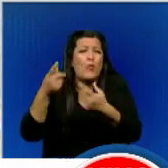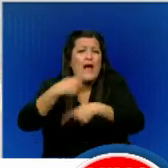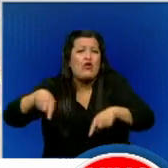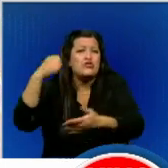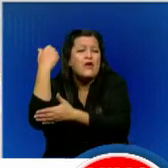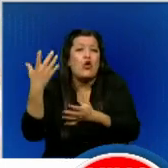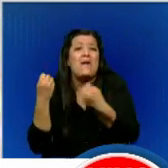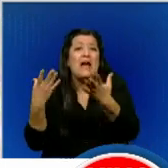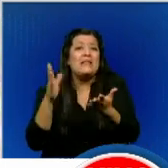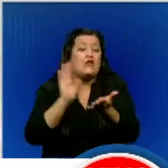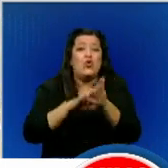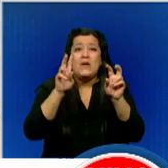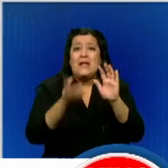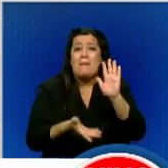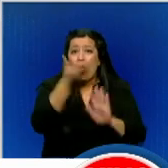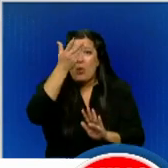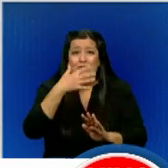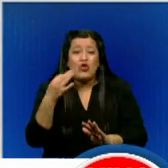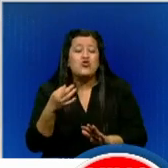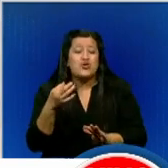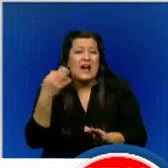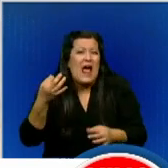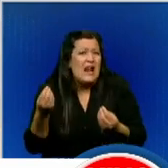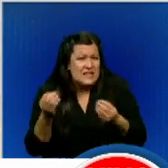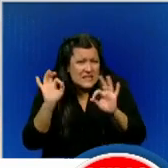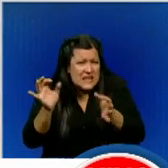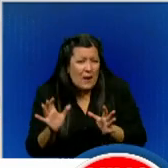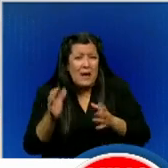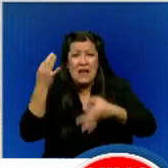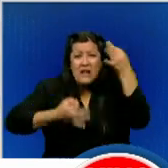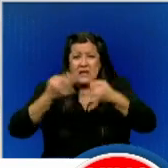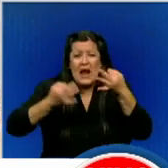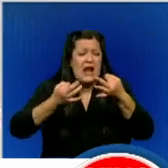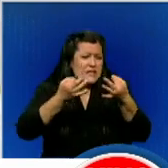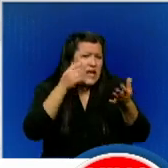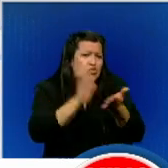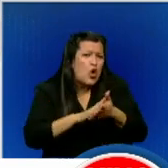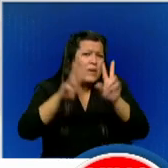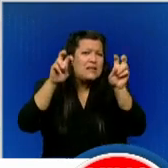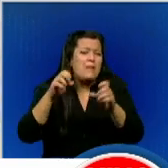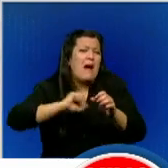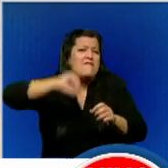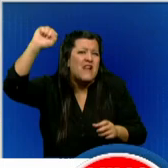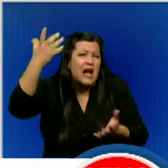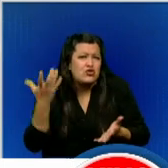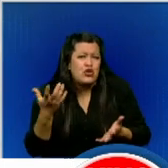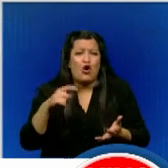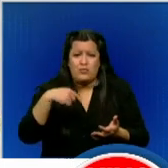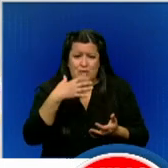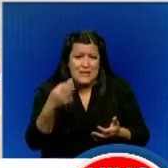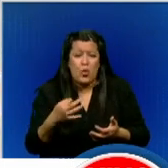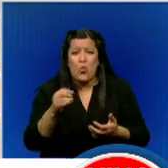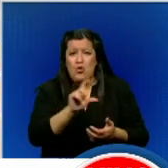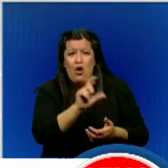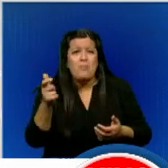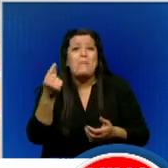aumentos y que tendrán en la comida real se analizó el impacto inflacionario que tendrá el previsible traslado a